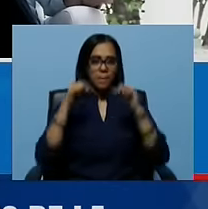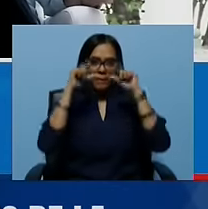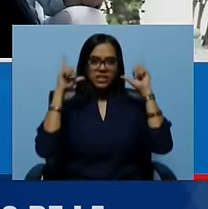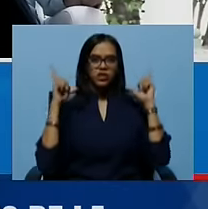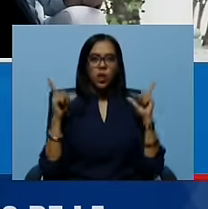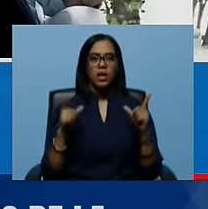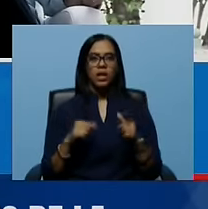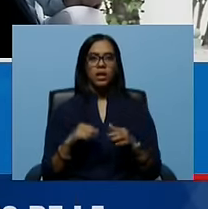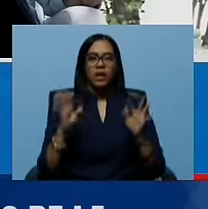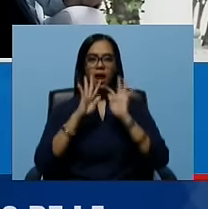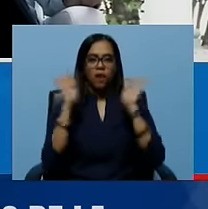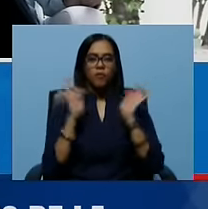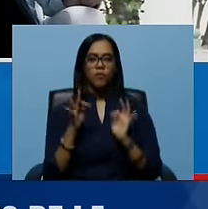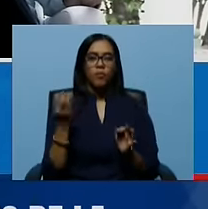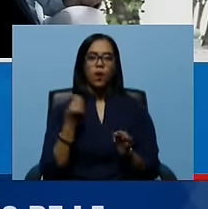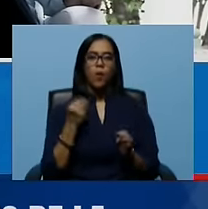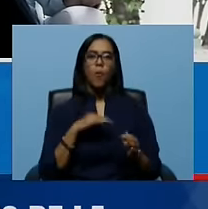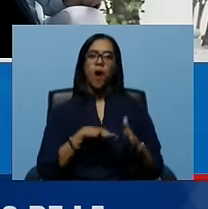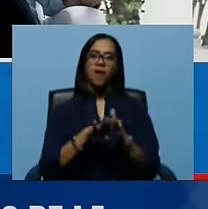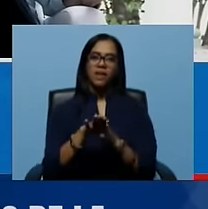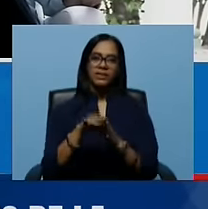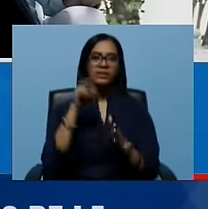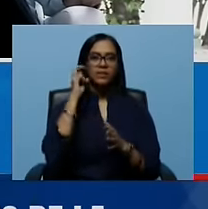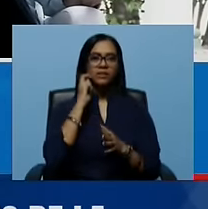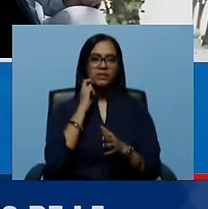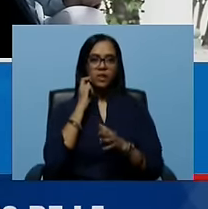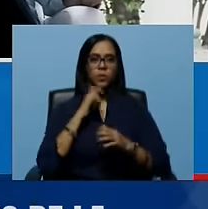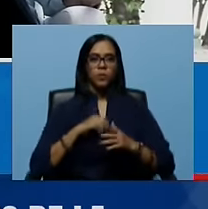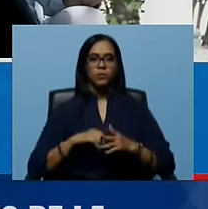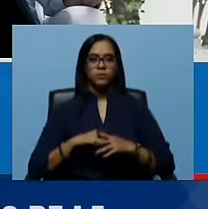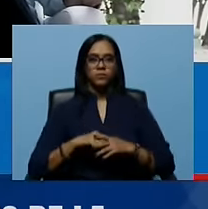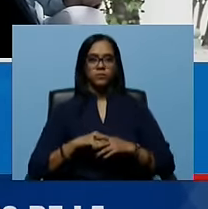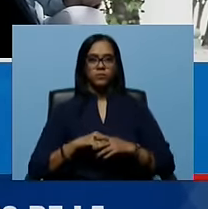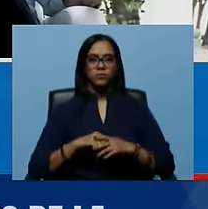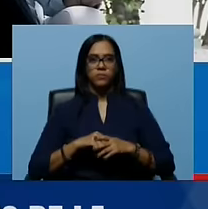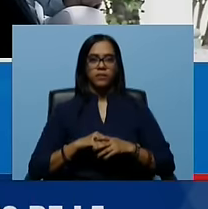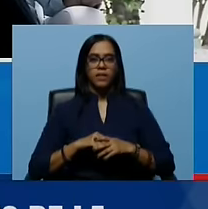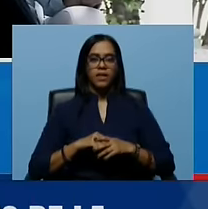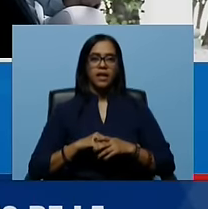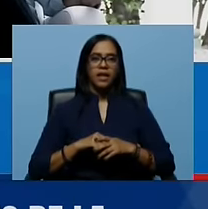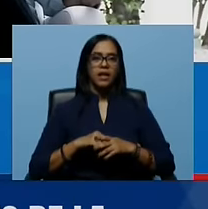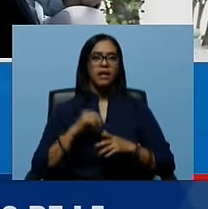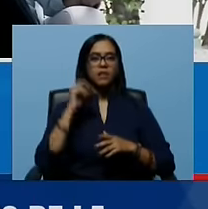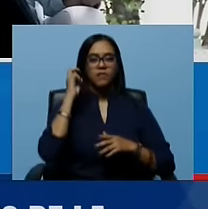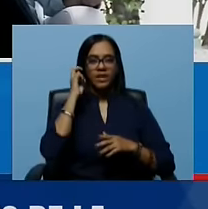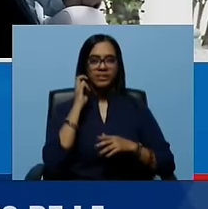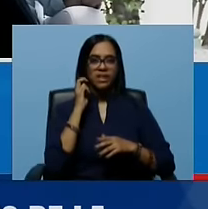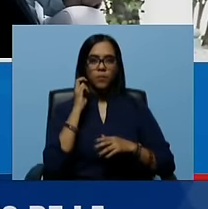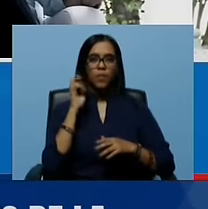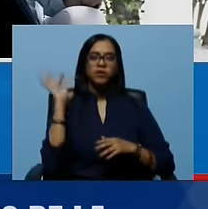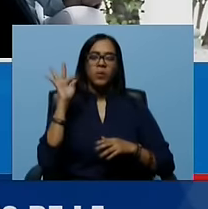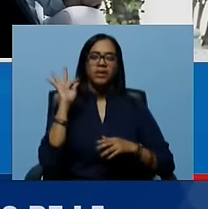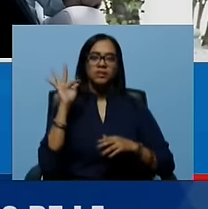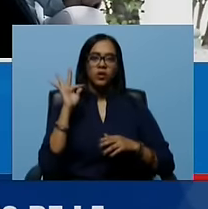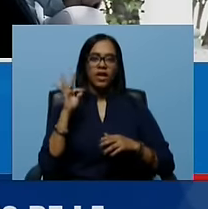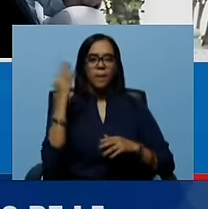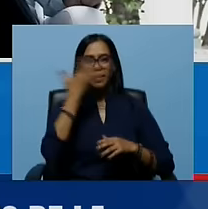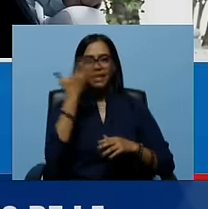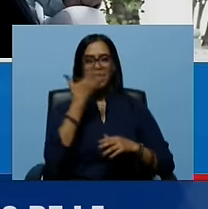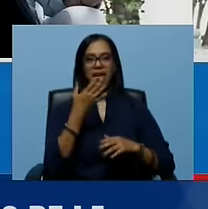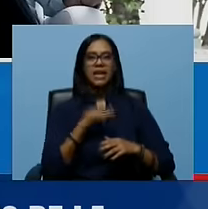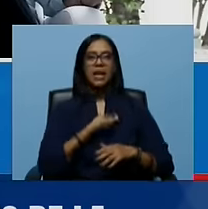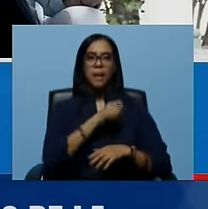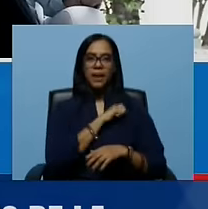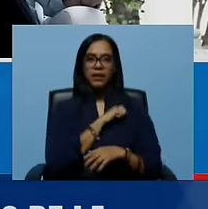Impresiona la forma como avanza el neofascismo. El fascismo y sus expresiones similares en